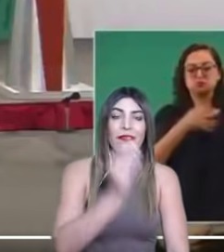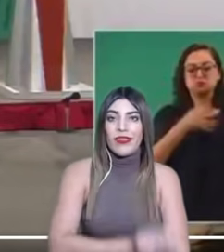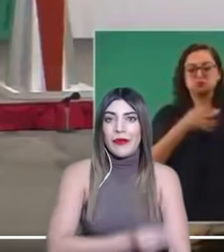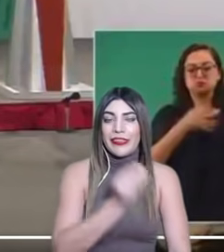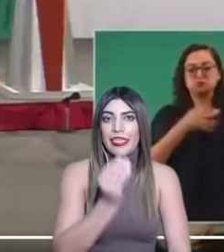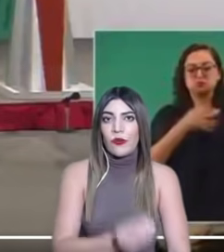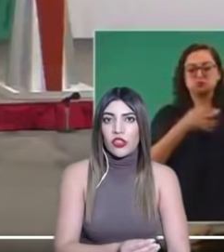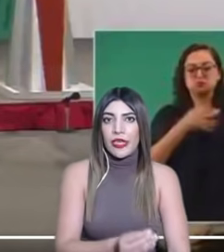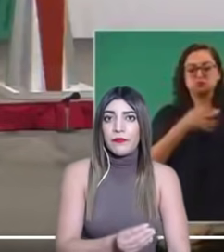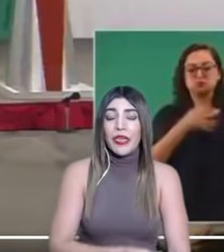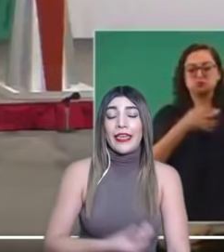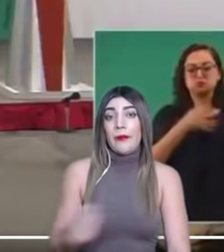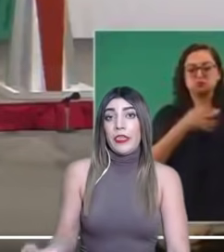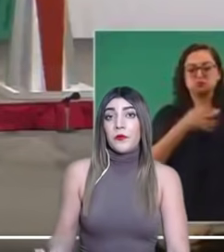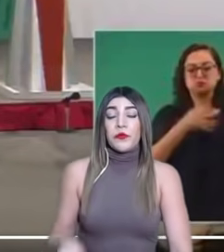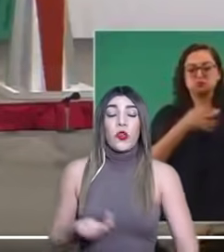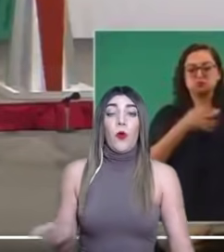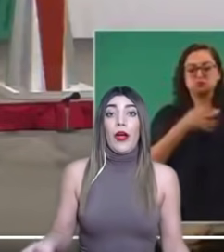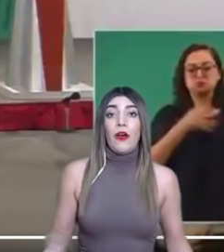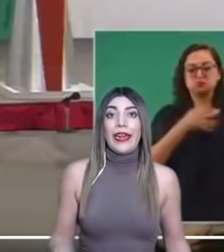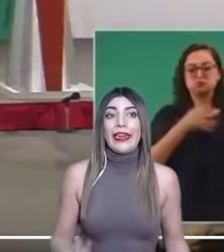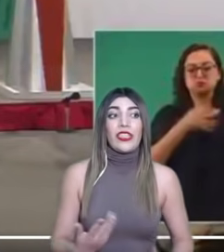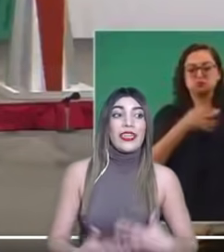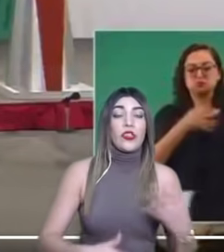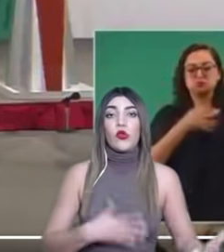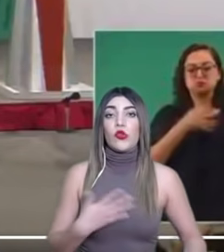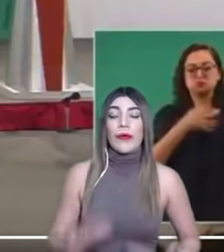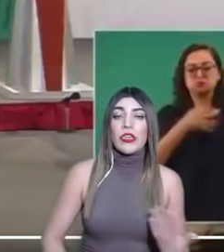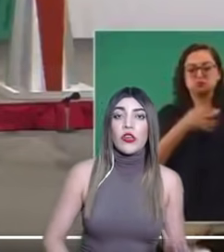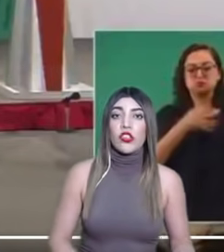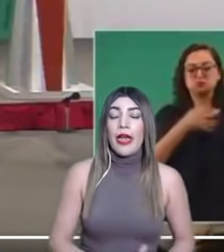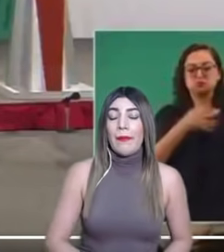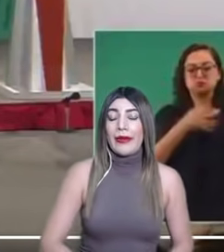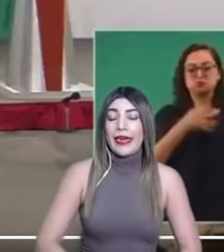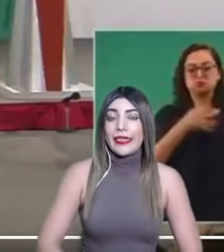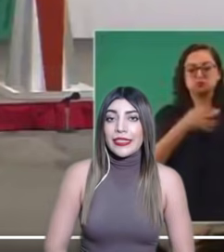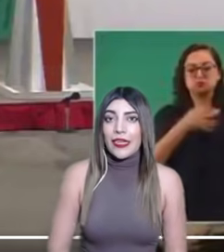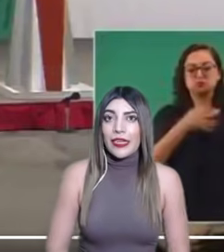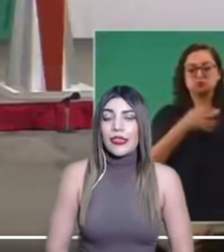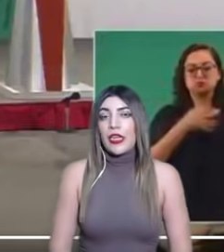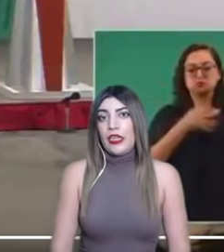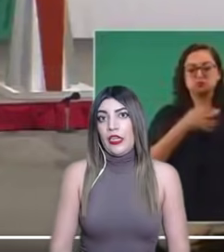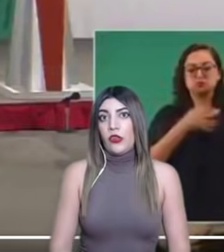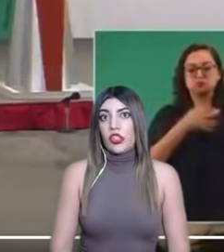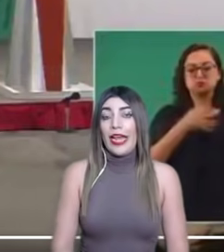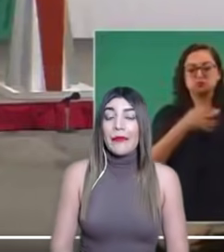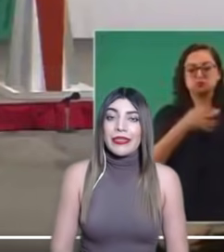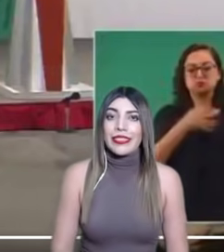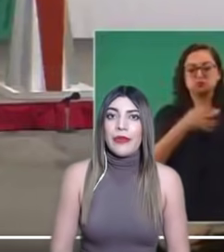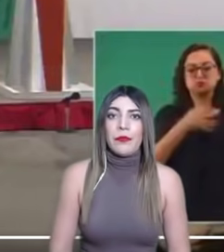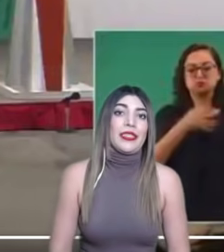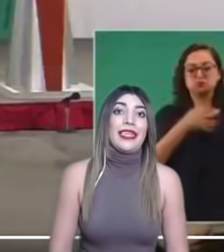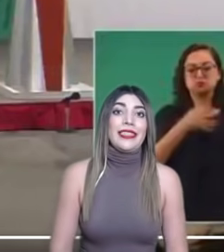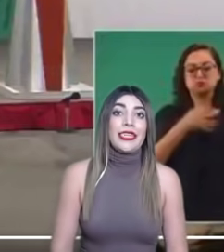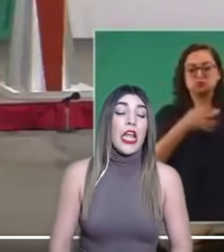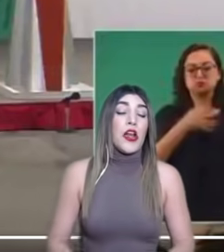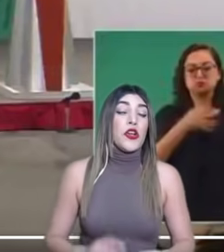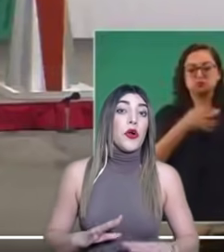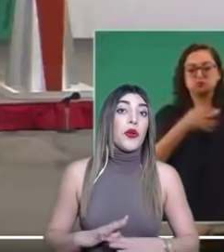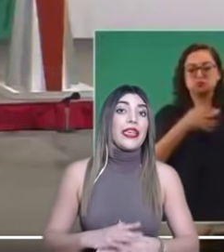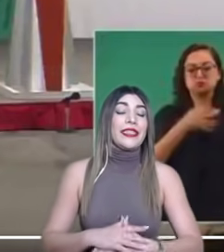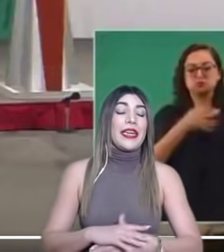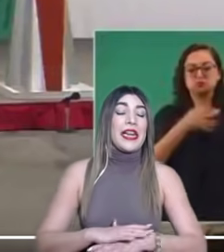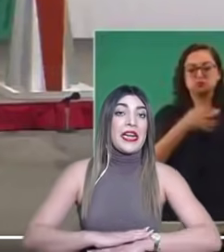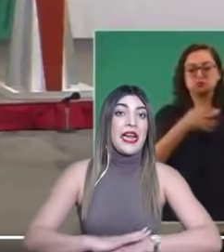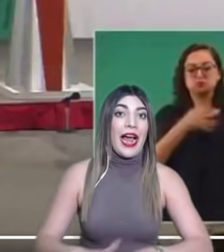esta gente mentirosa, que bueno, como ahora le están haciendo sus amigos prianistas y los de MC, pues ahí sí,